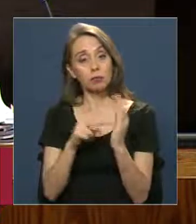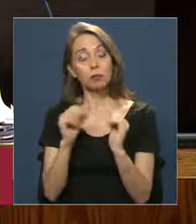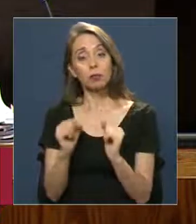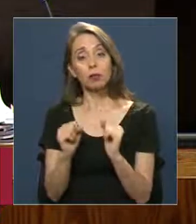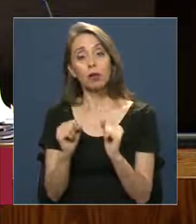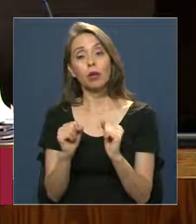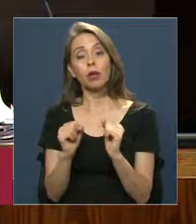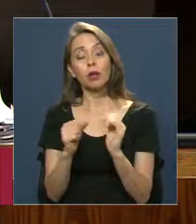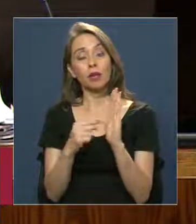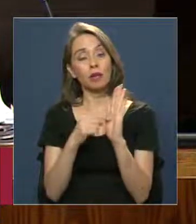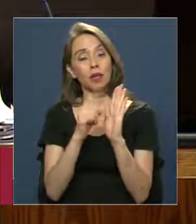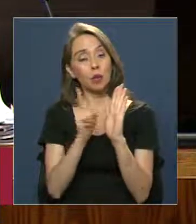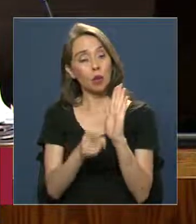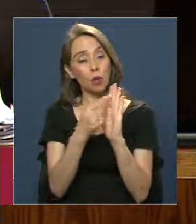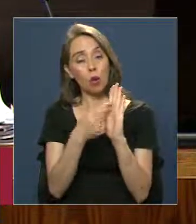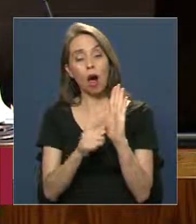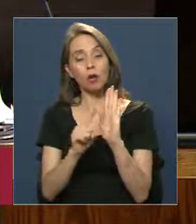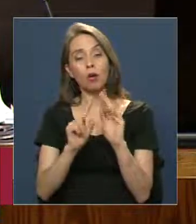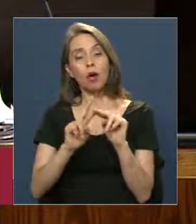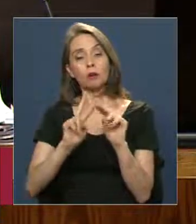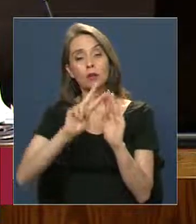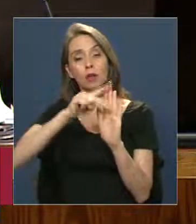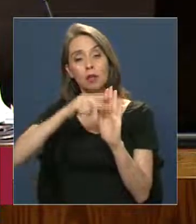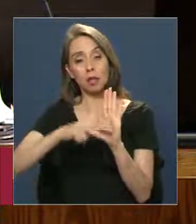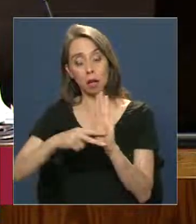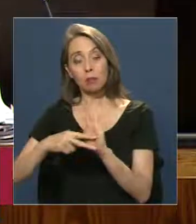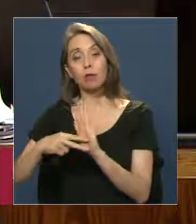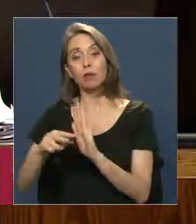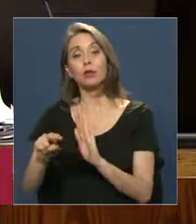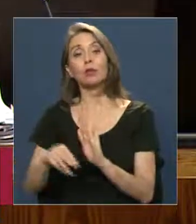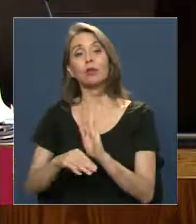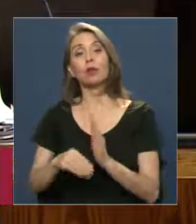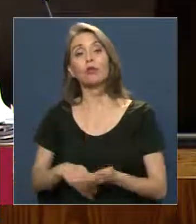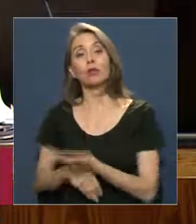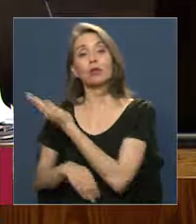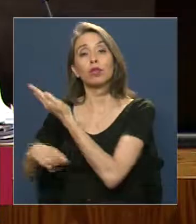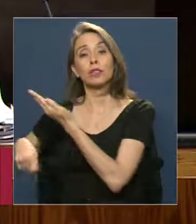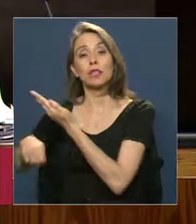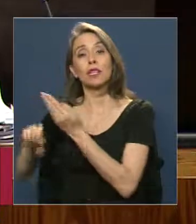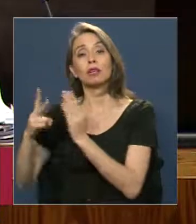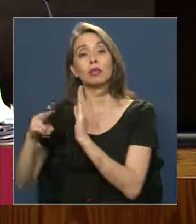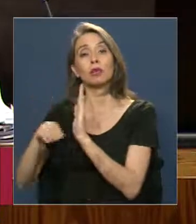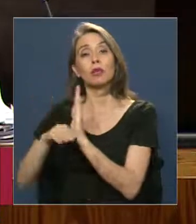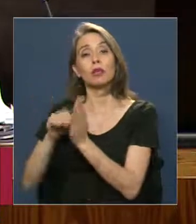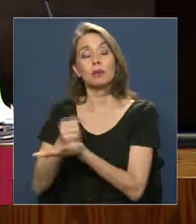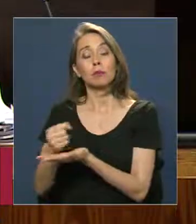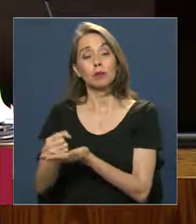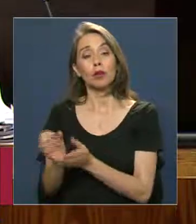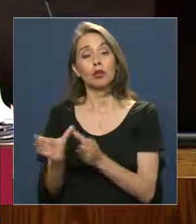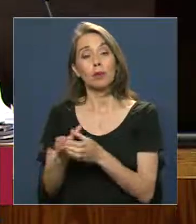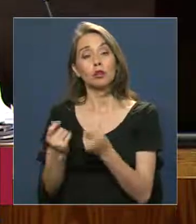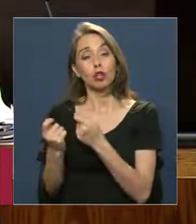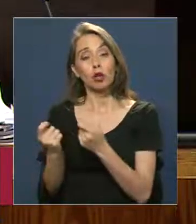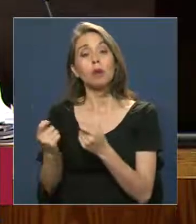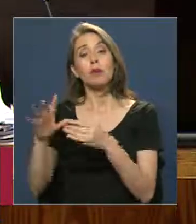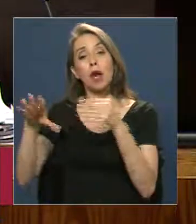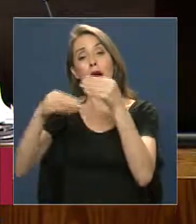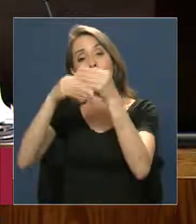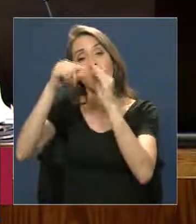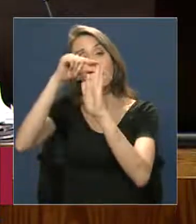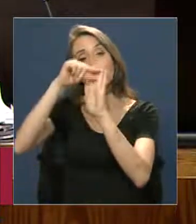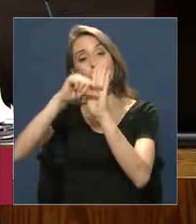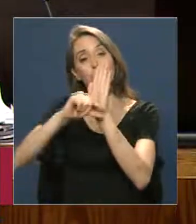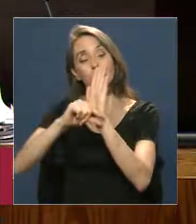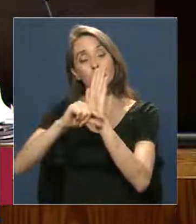algunas modificaciones. Y estas modificaciones fueron incorporadas en el segundo trámite, en el Senado, específicamente en la Comisión de Economía, y hoy día esperamos que